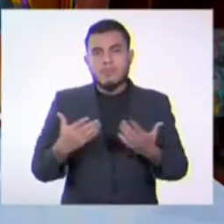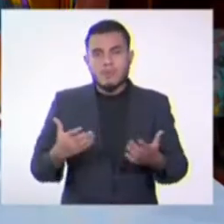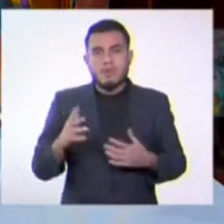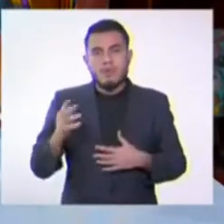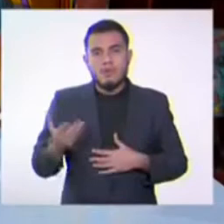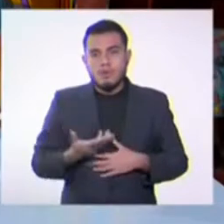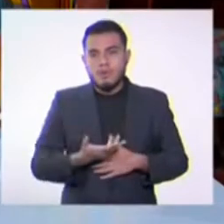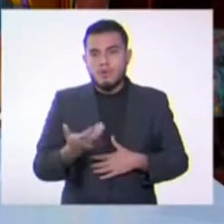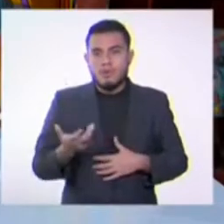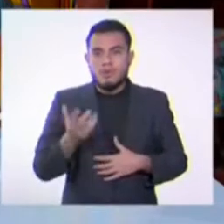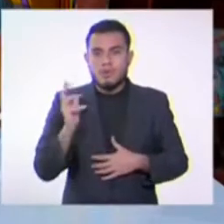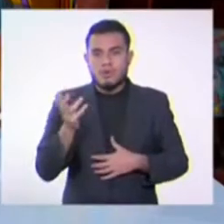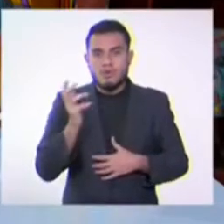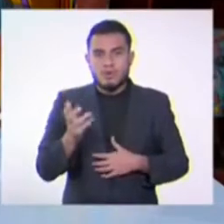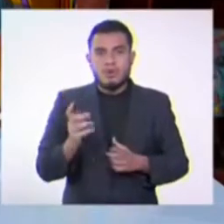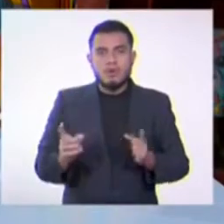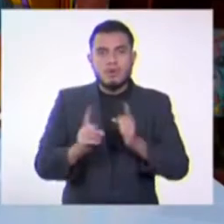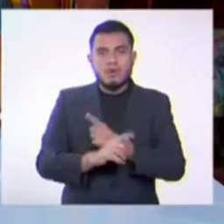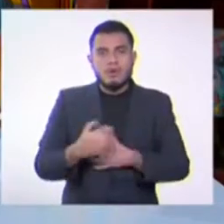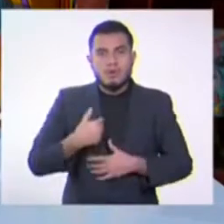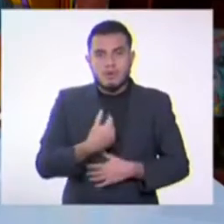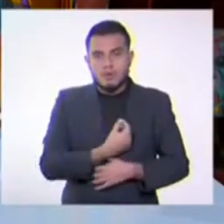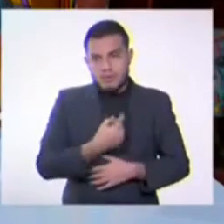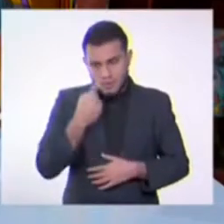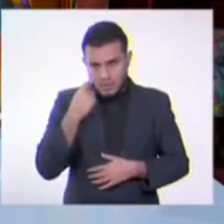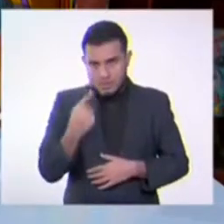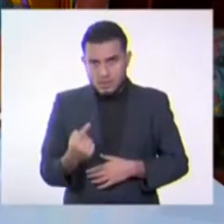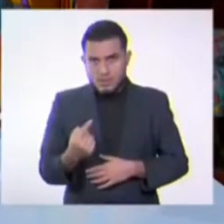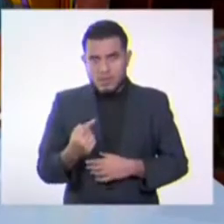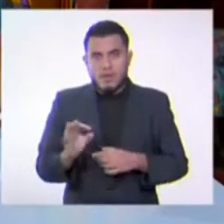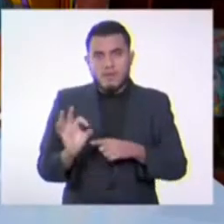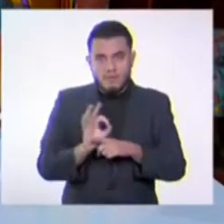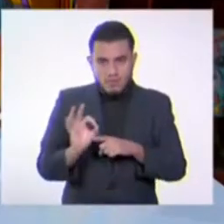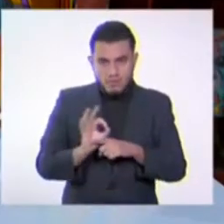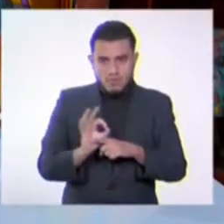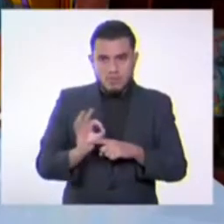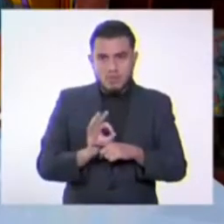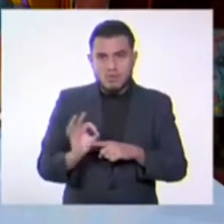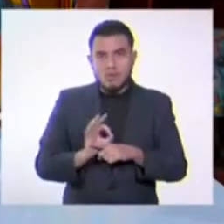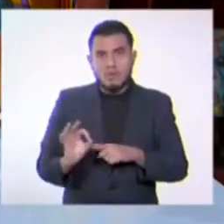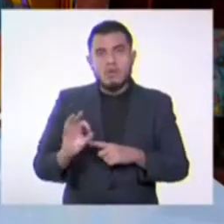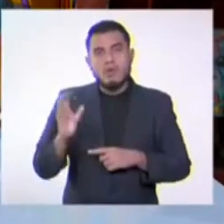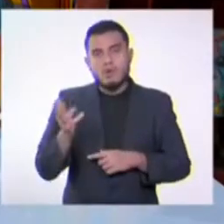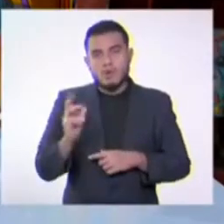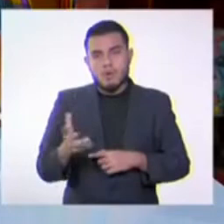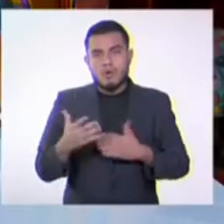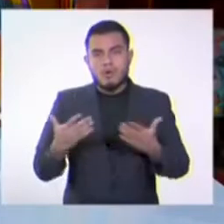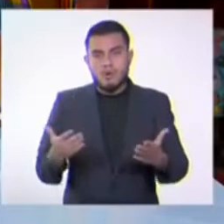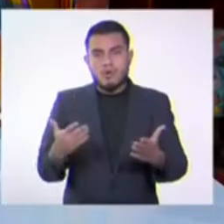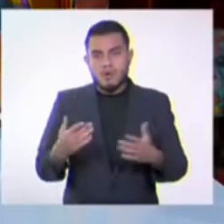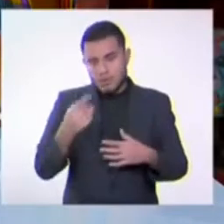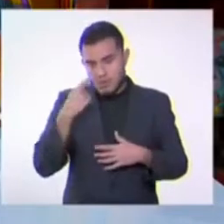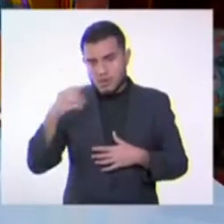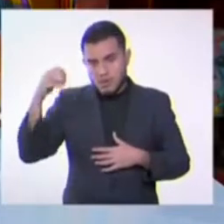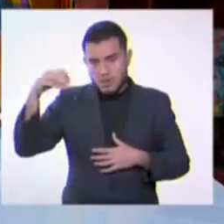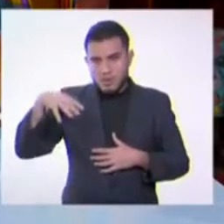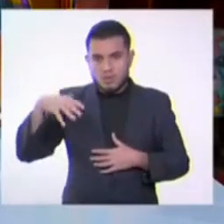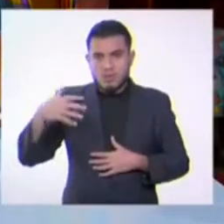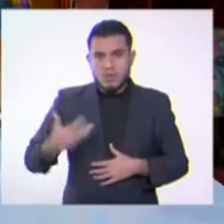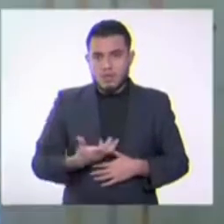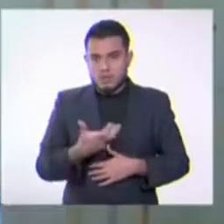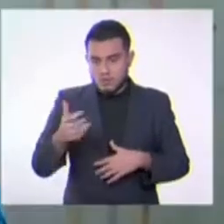colores van a variar nuestra percepción en función del color o la tonalidad de la luz con la que lo